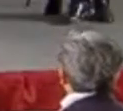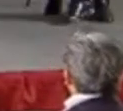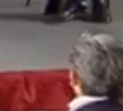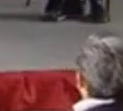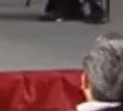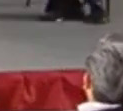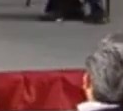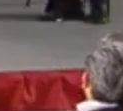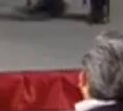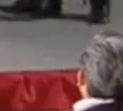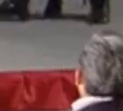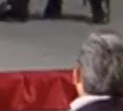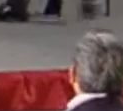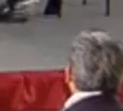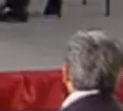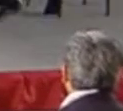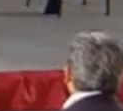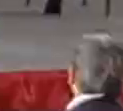Ahora sí.